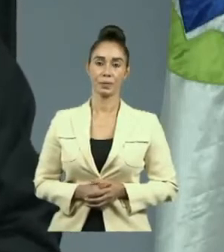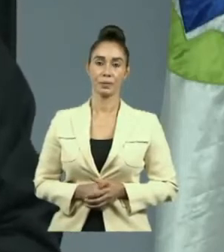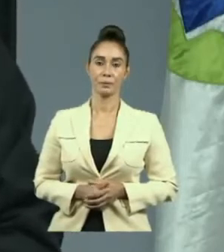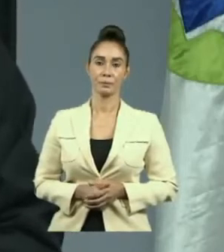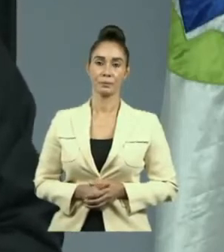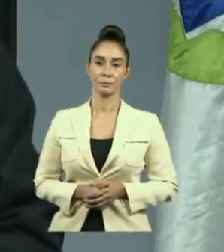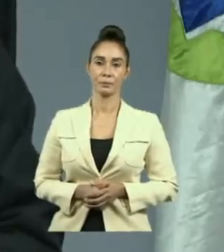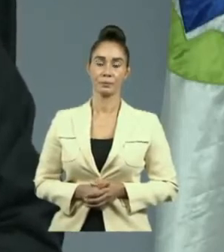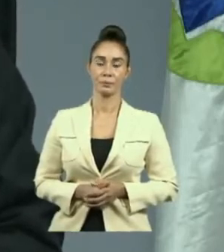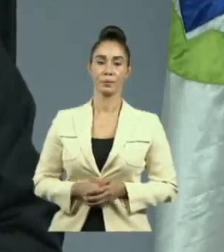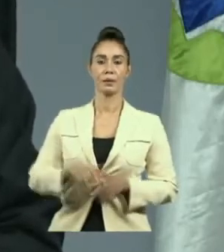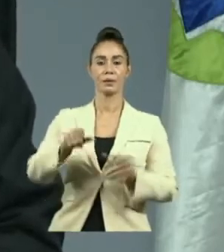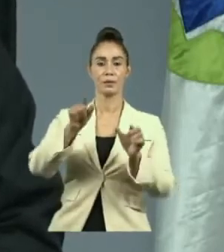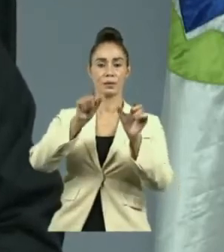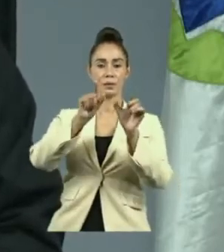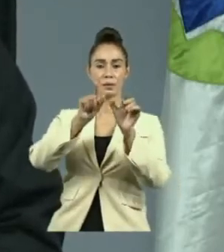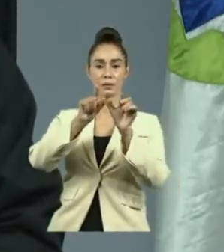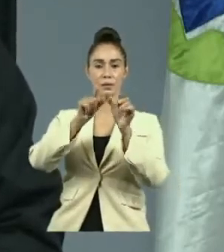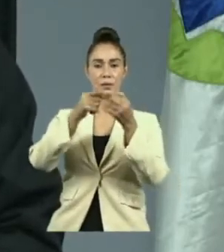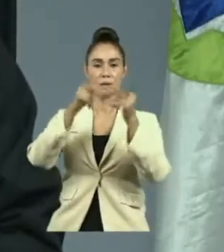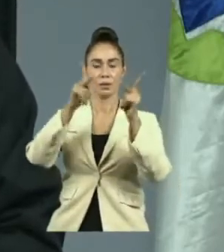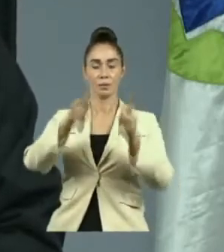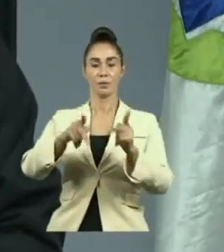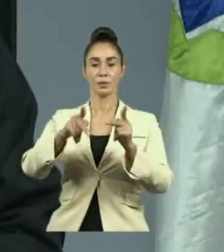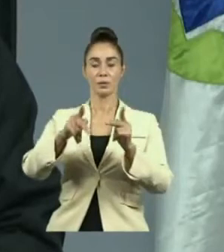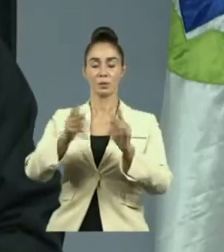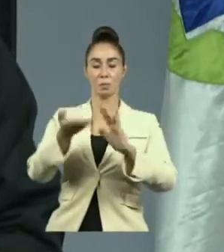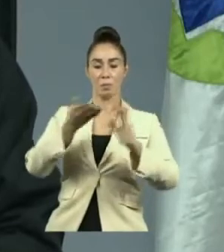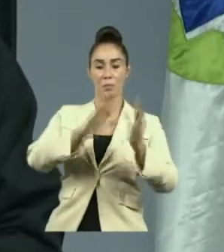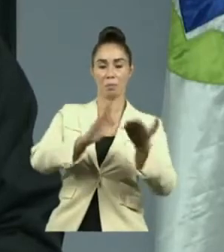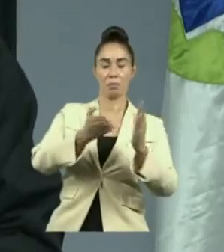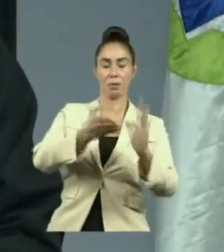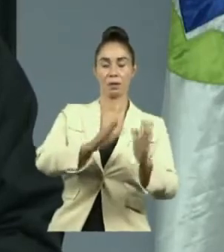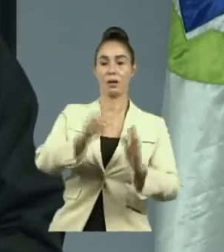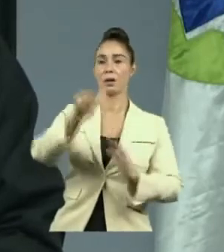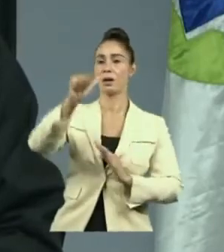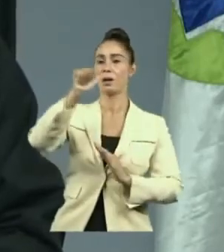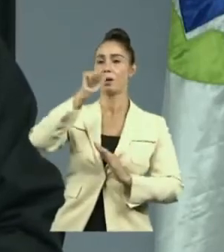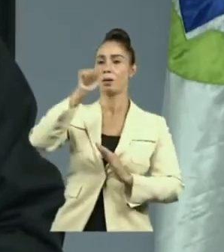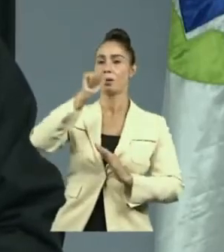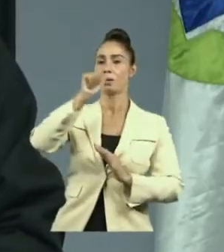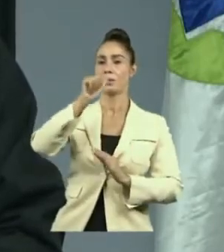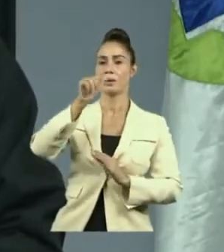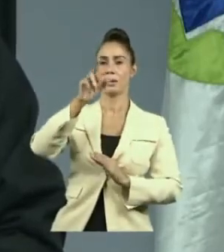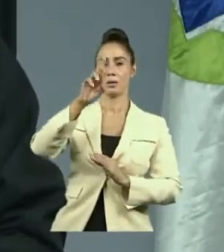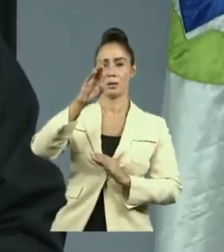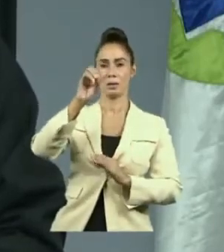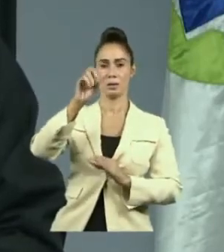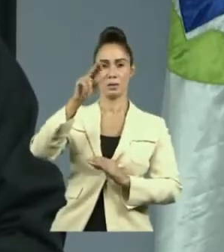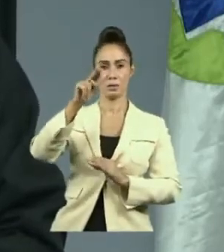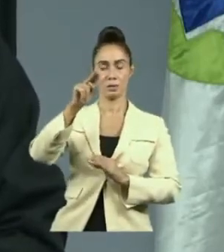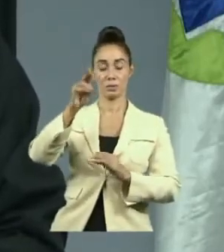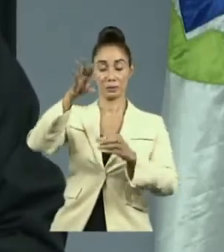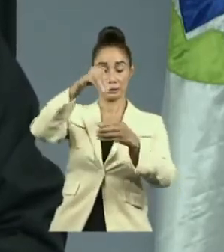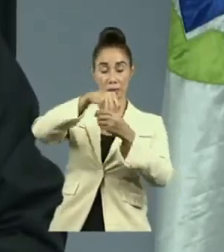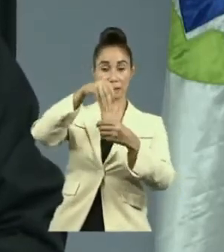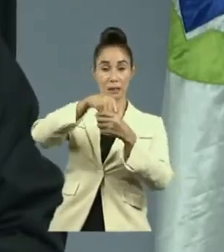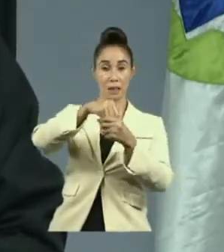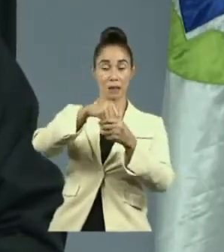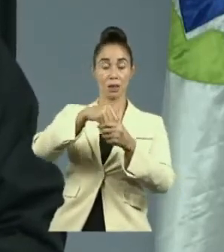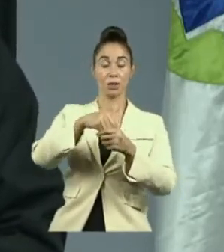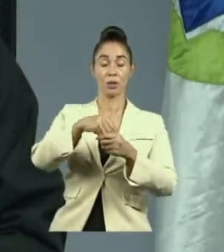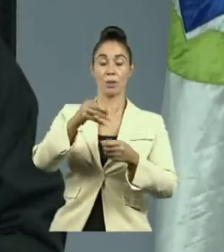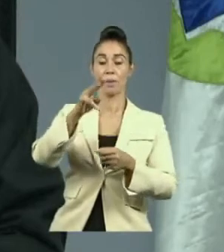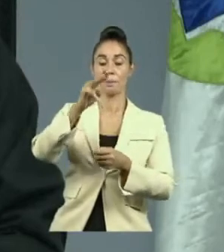la intoxicación con metanol qué como ustedes saben ha afectado a un total